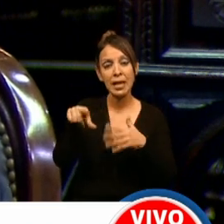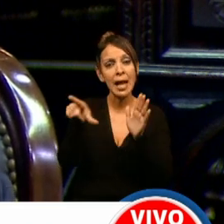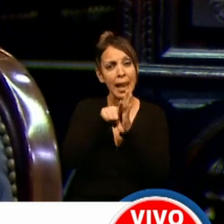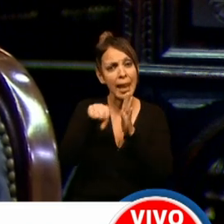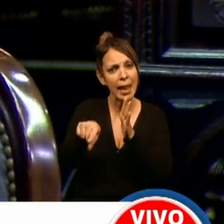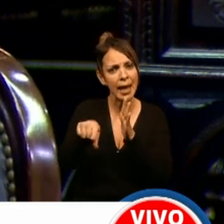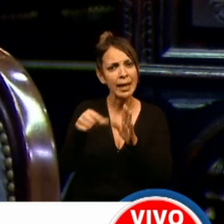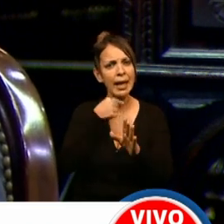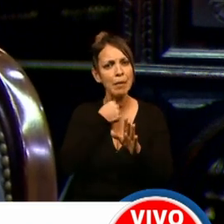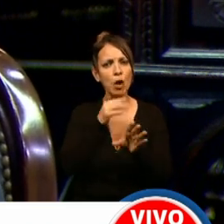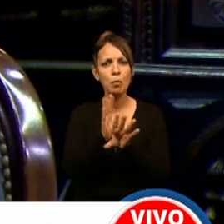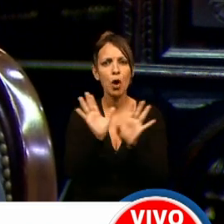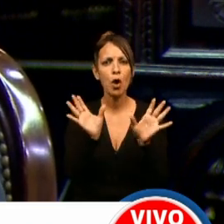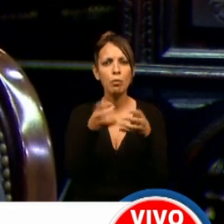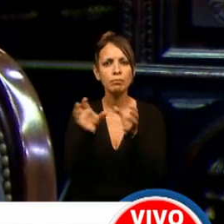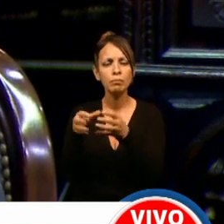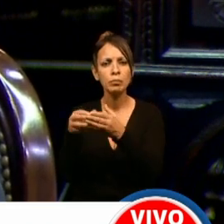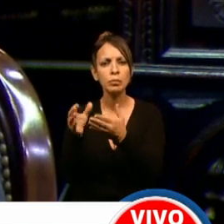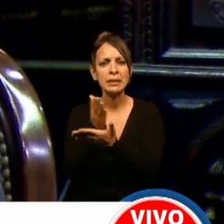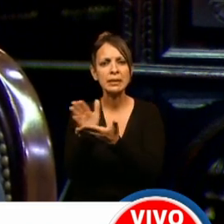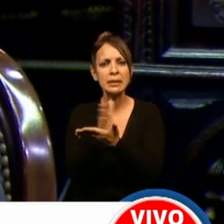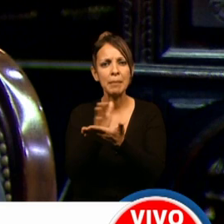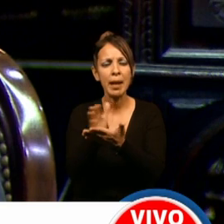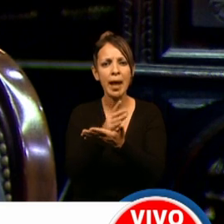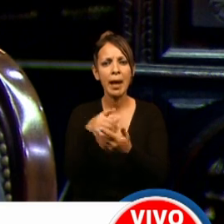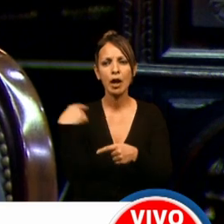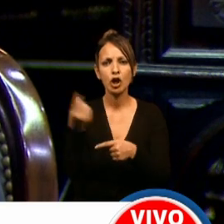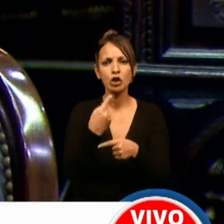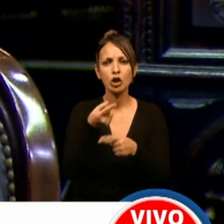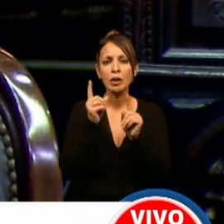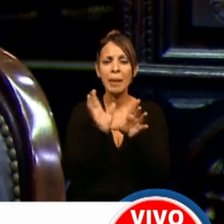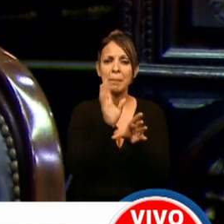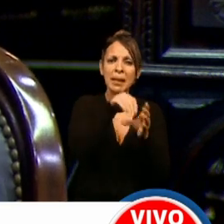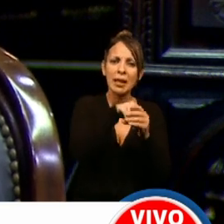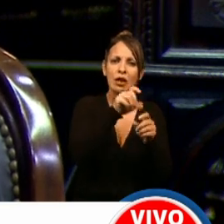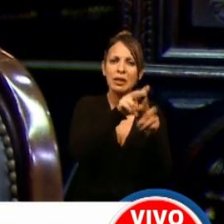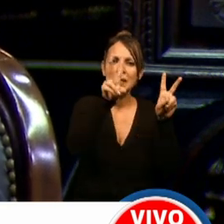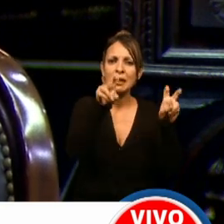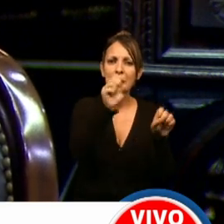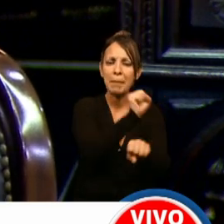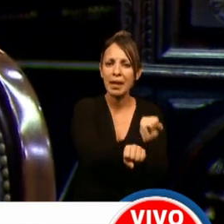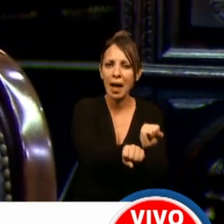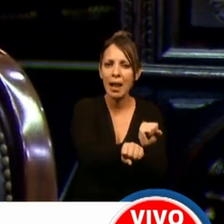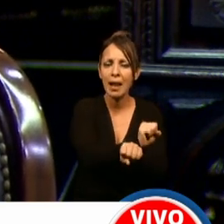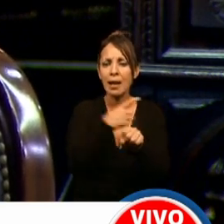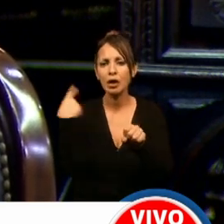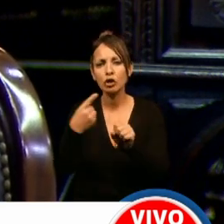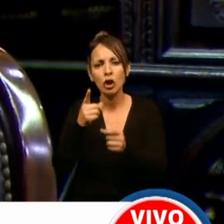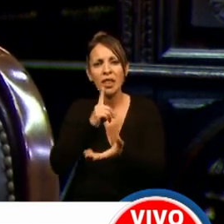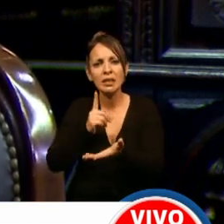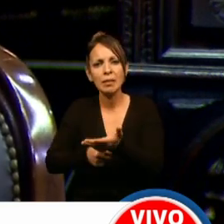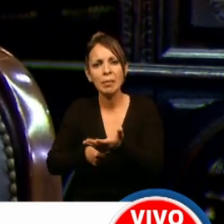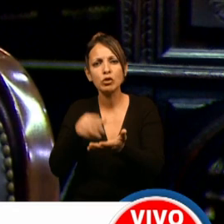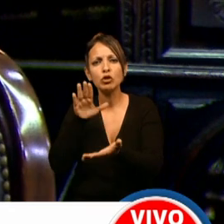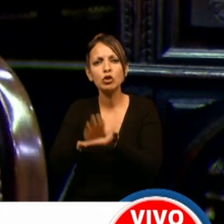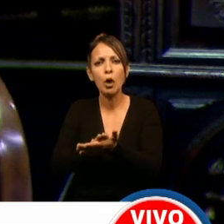pretende a categorizar este cuerpo legislativo que también legisla en materia penal sobre la lo irrelevante